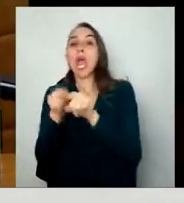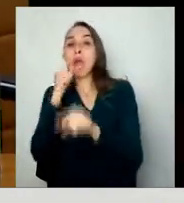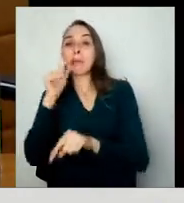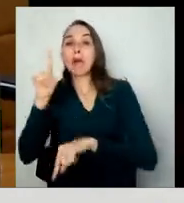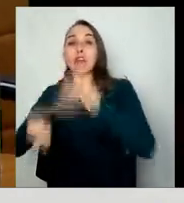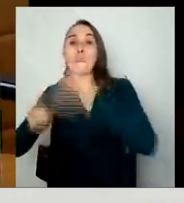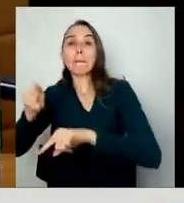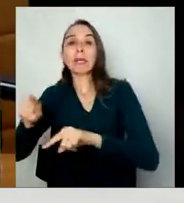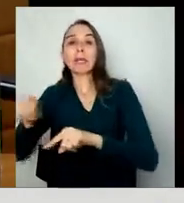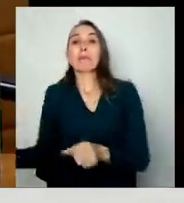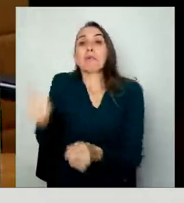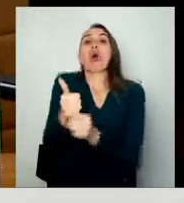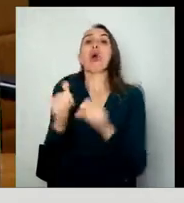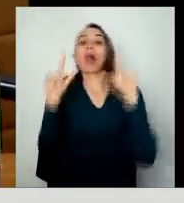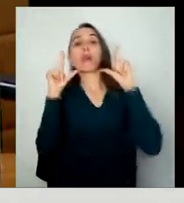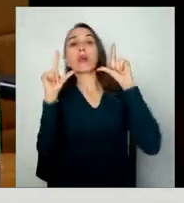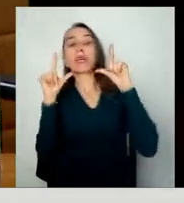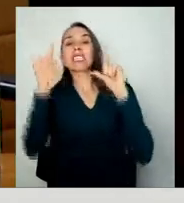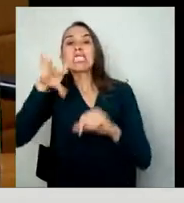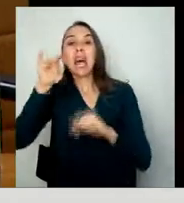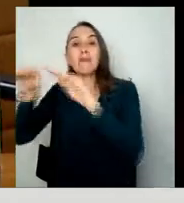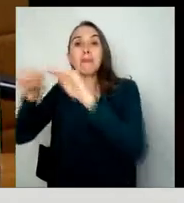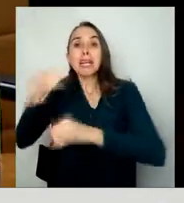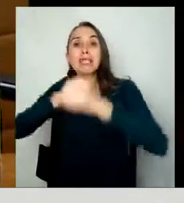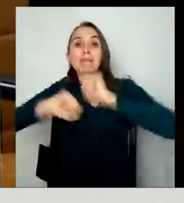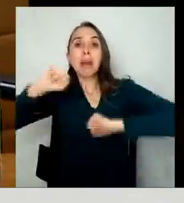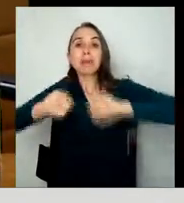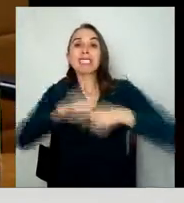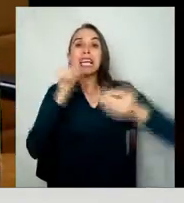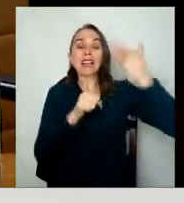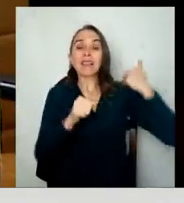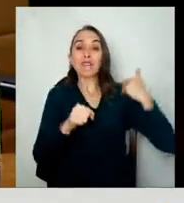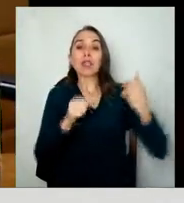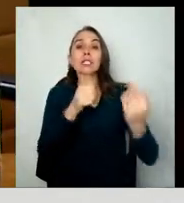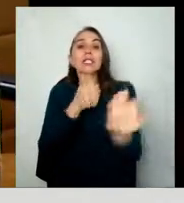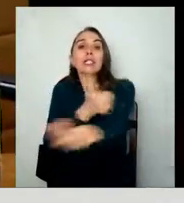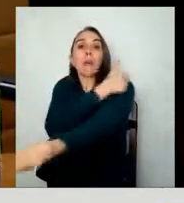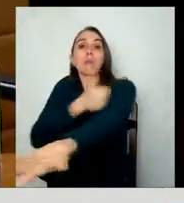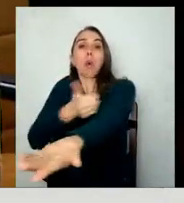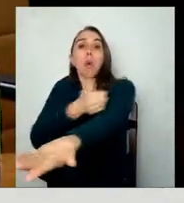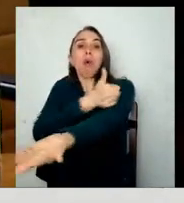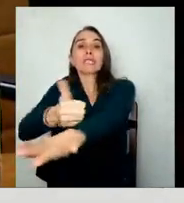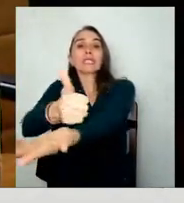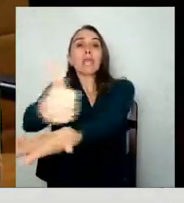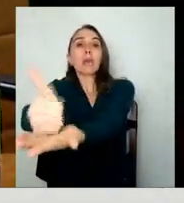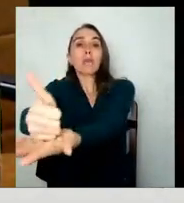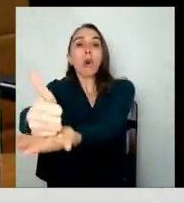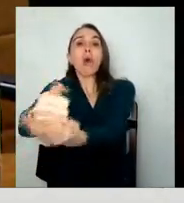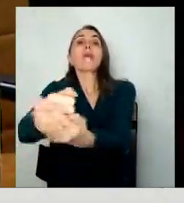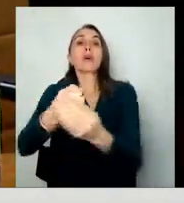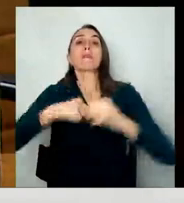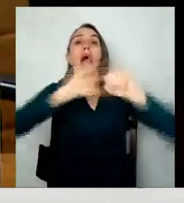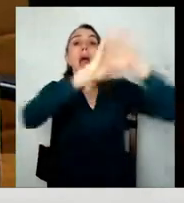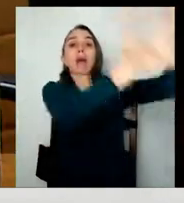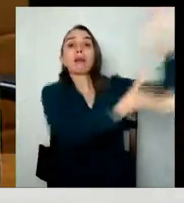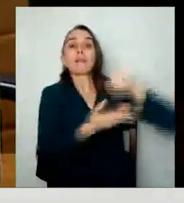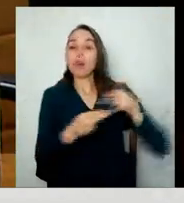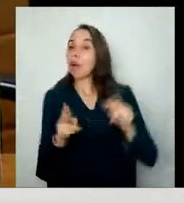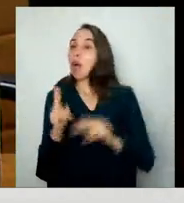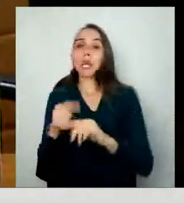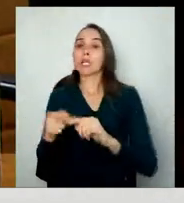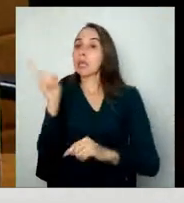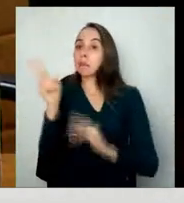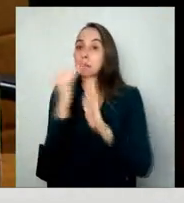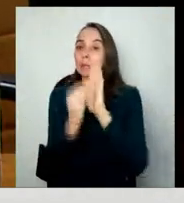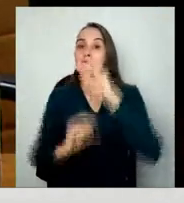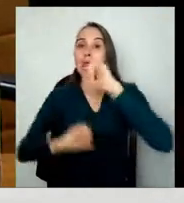se van a otras regiones circulan yo creo que ahí es tiempo también de que de promover alguna iniciativa para impedir que esas empresas que quiebran